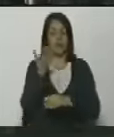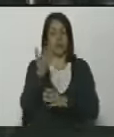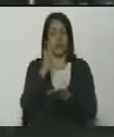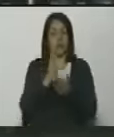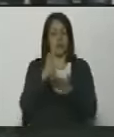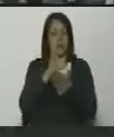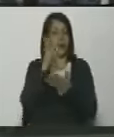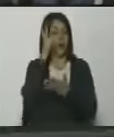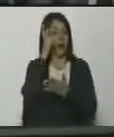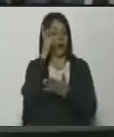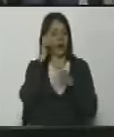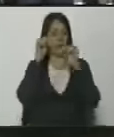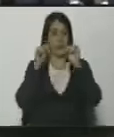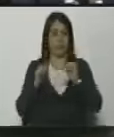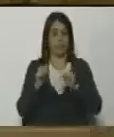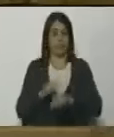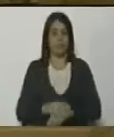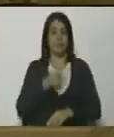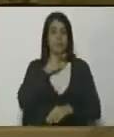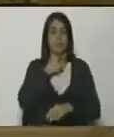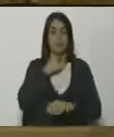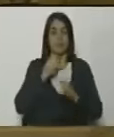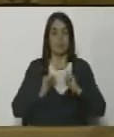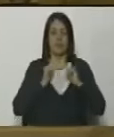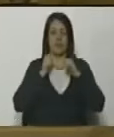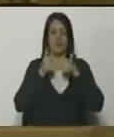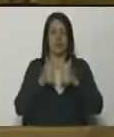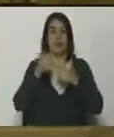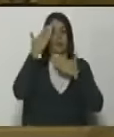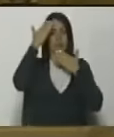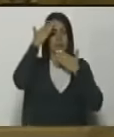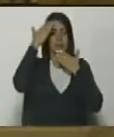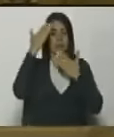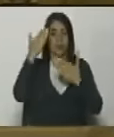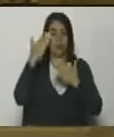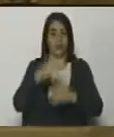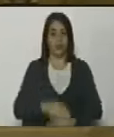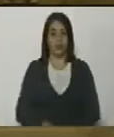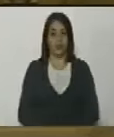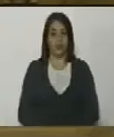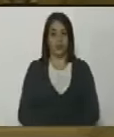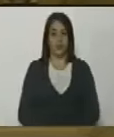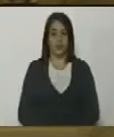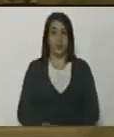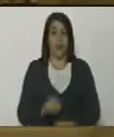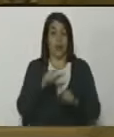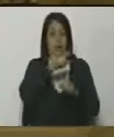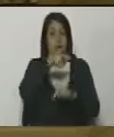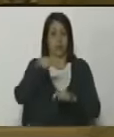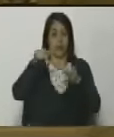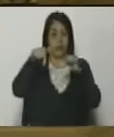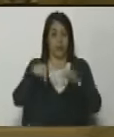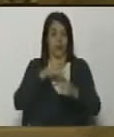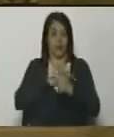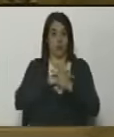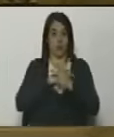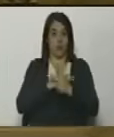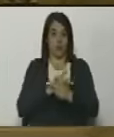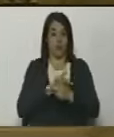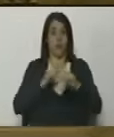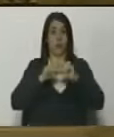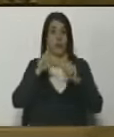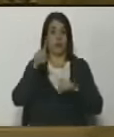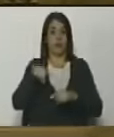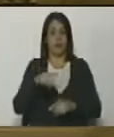siempre escuchados acá. Me gustaría iniciar saludando a los presentes, voluntarios y voluntarias, pero